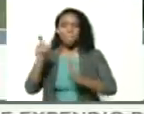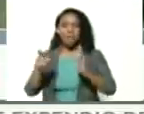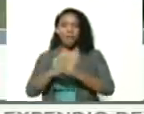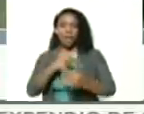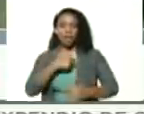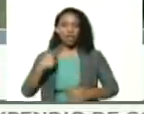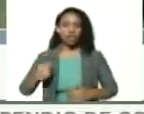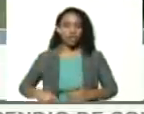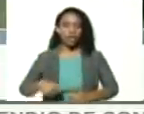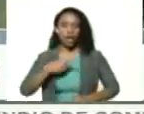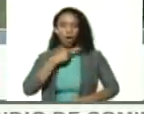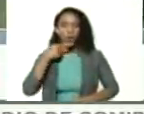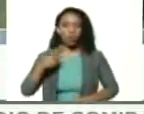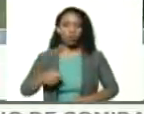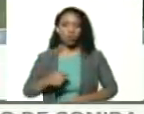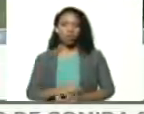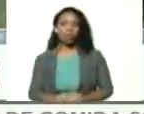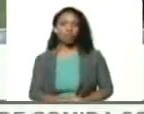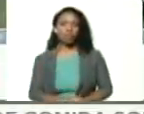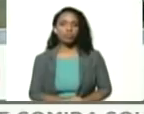y la vacuna rusa.